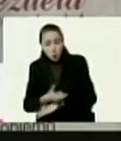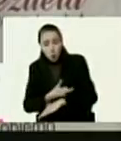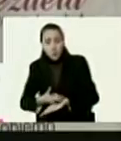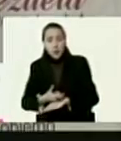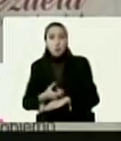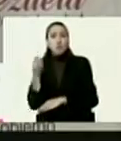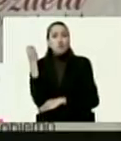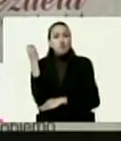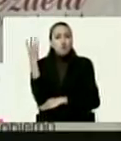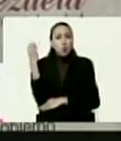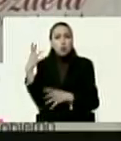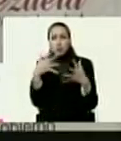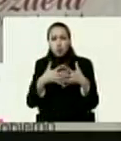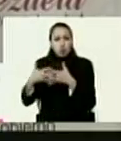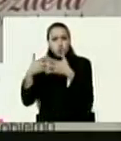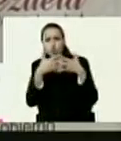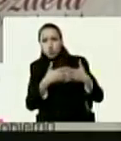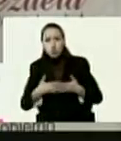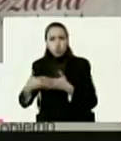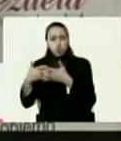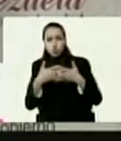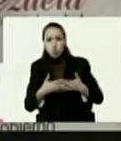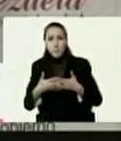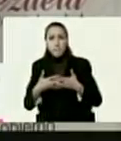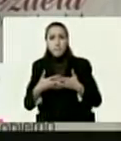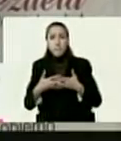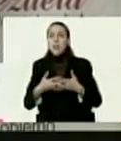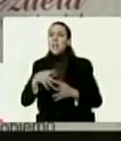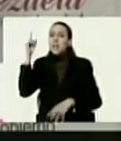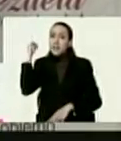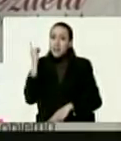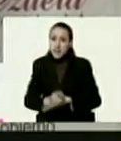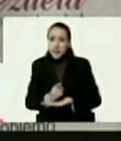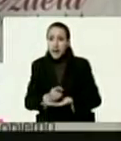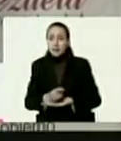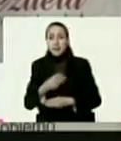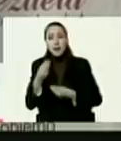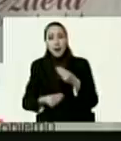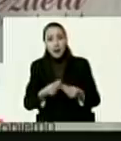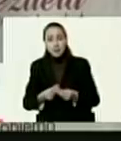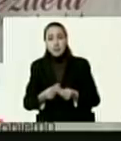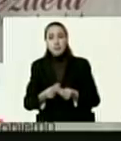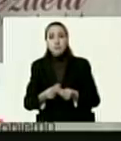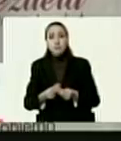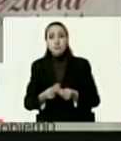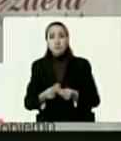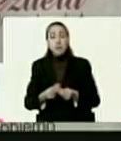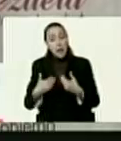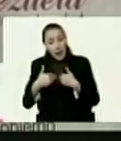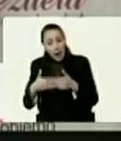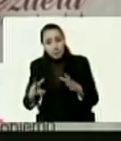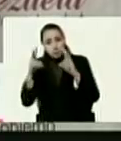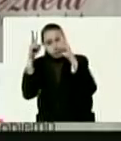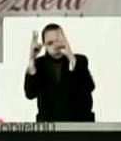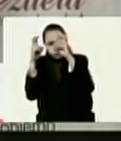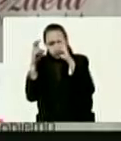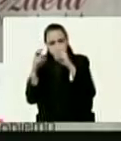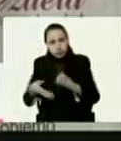el Congreso de los Estados Unidos de Norteamérica tendrá que fijar posición y abrir una investigación acerca de